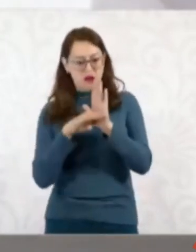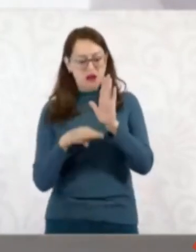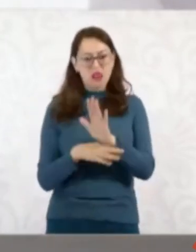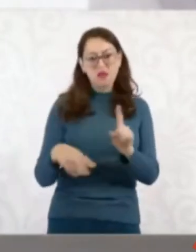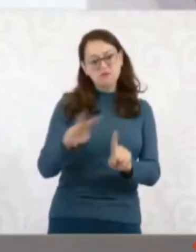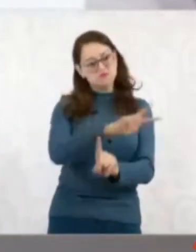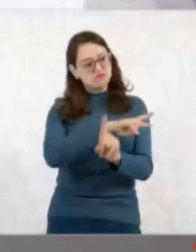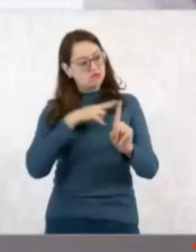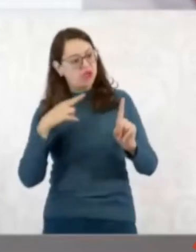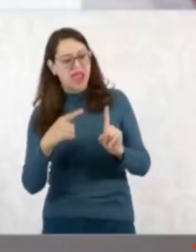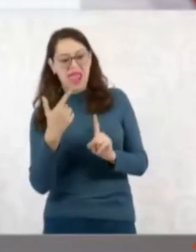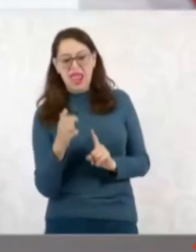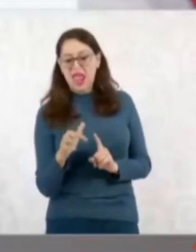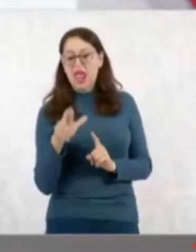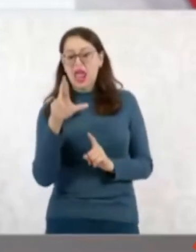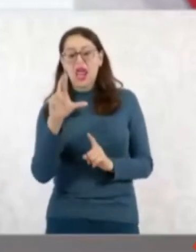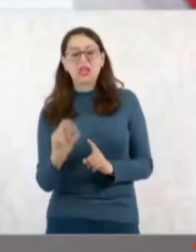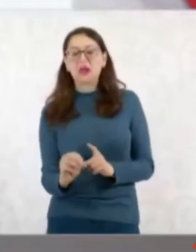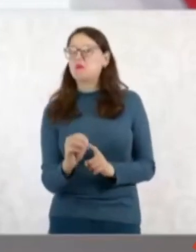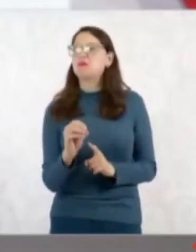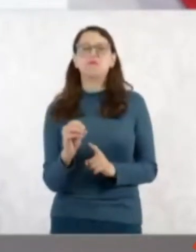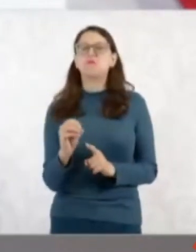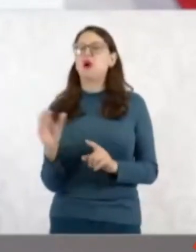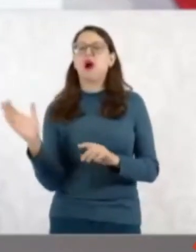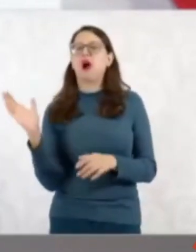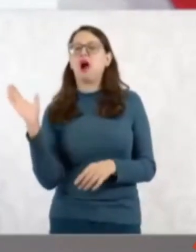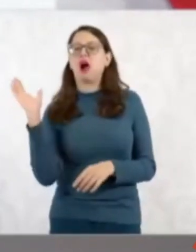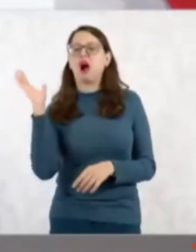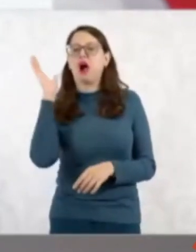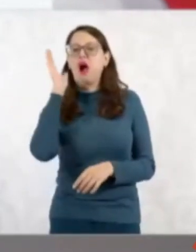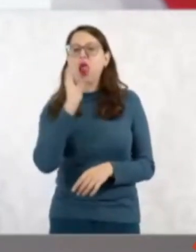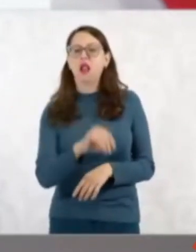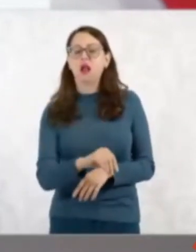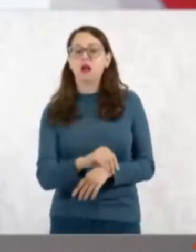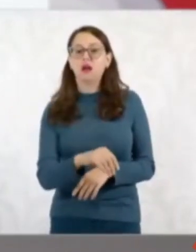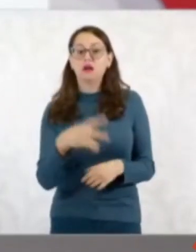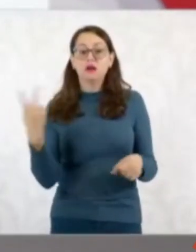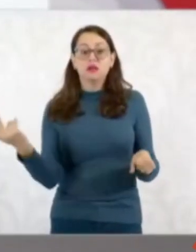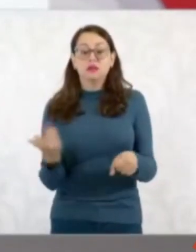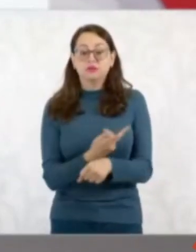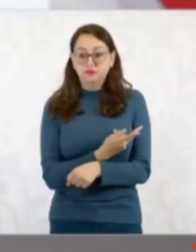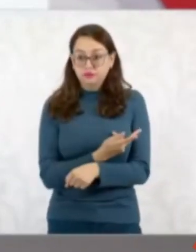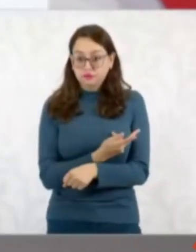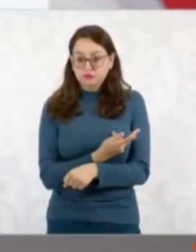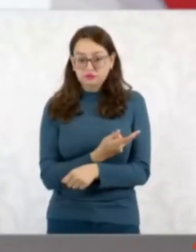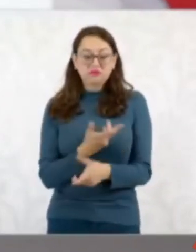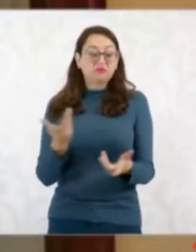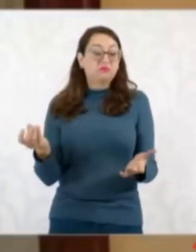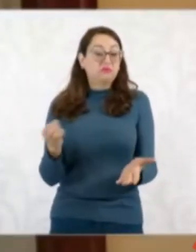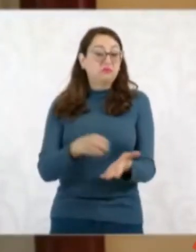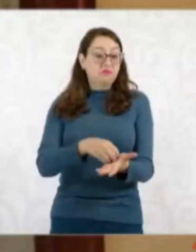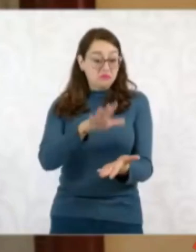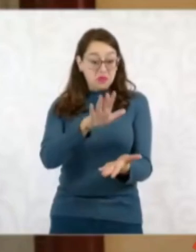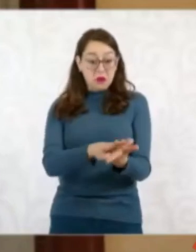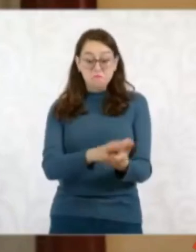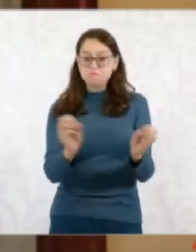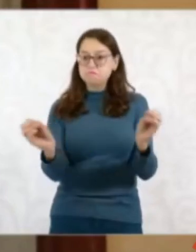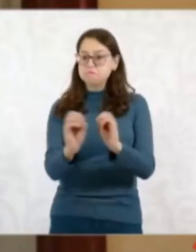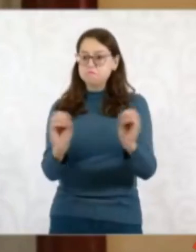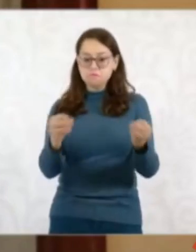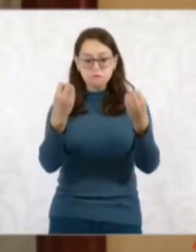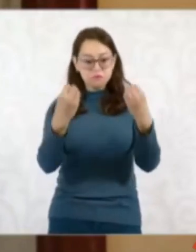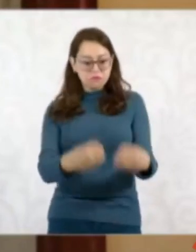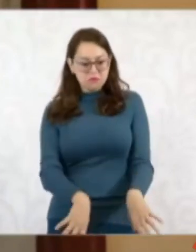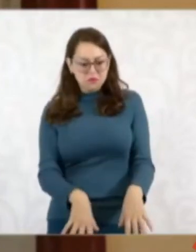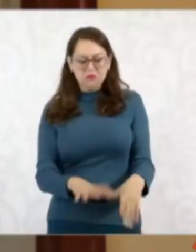veces pérdida de indicios y subregistros de feminicidios, delitos que se catalogaban como